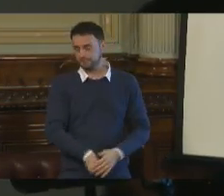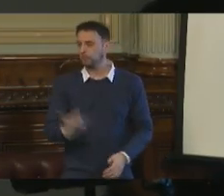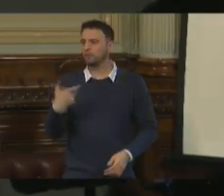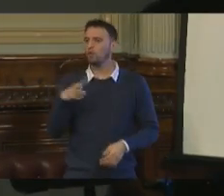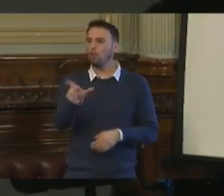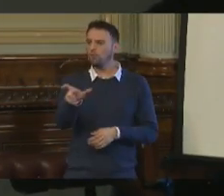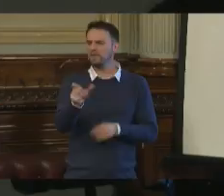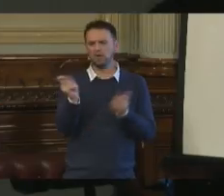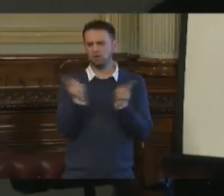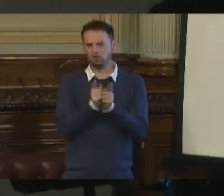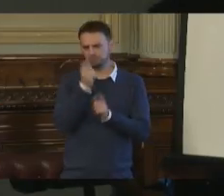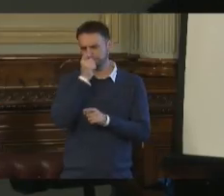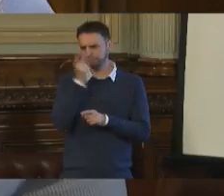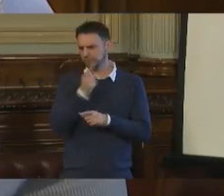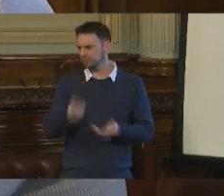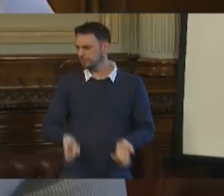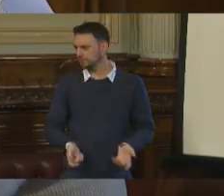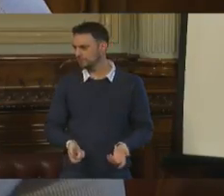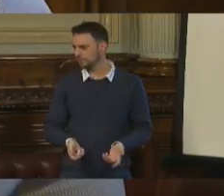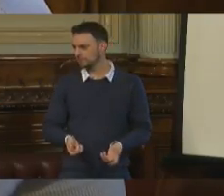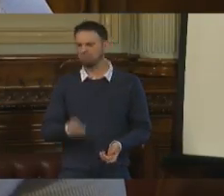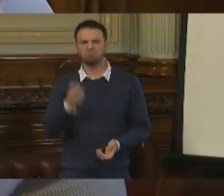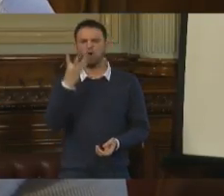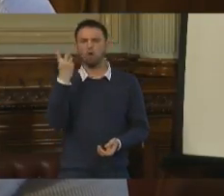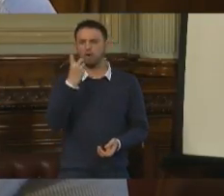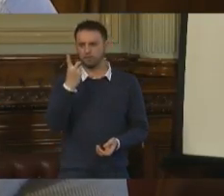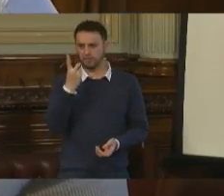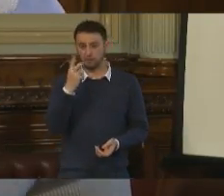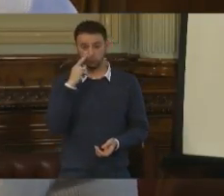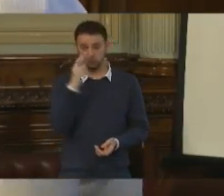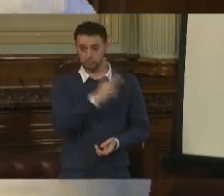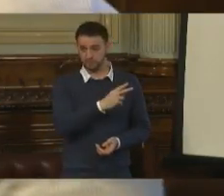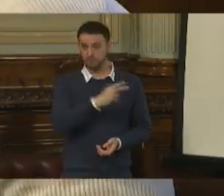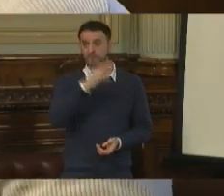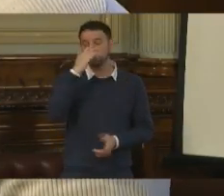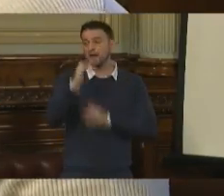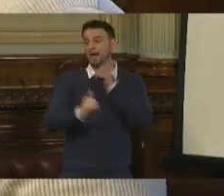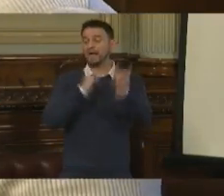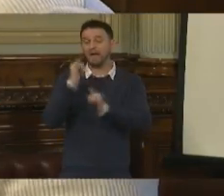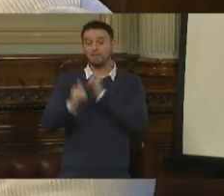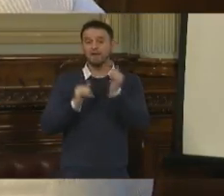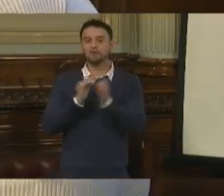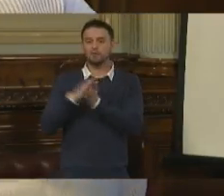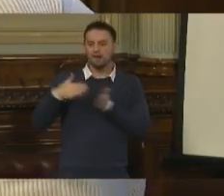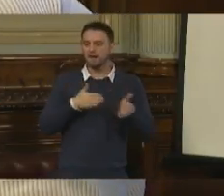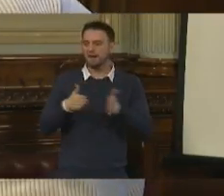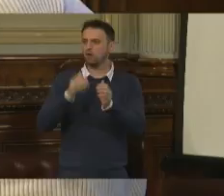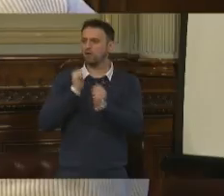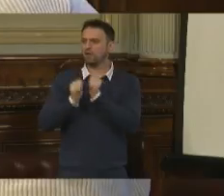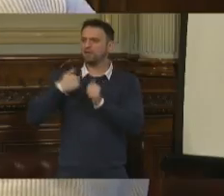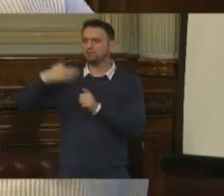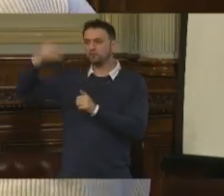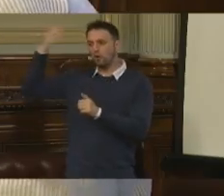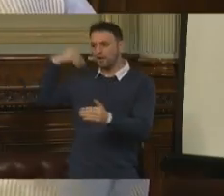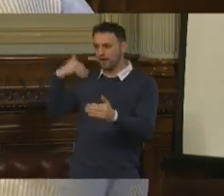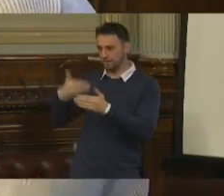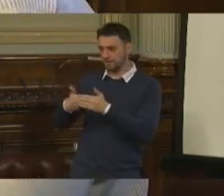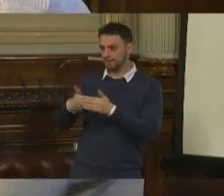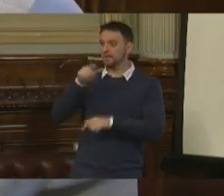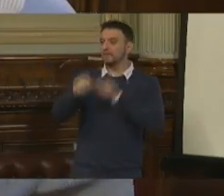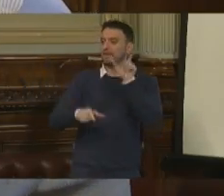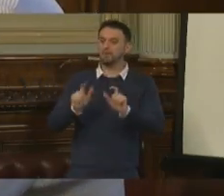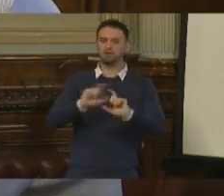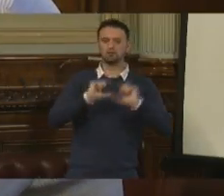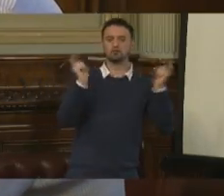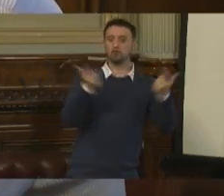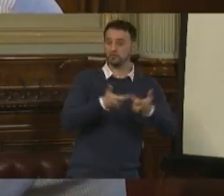un vídeo muy breve que duran unos 4 minutos y que hace un recorrido acerca de la historia de la